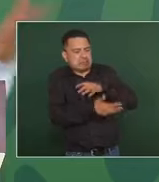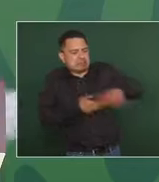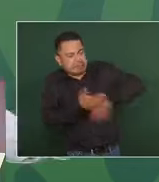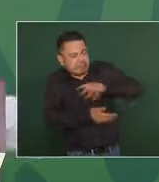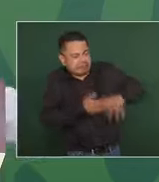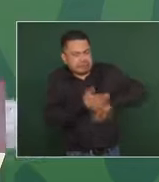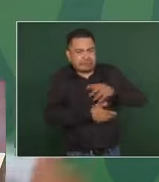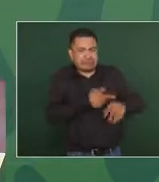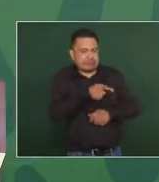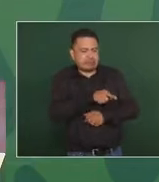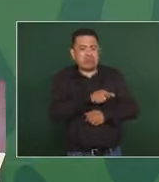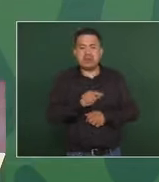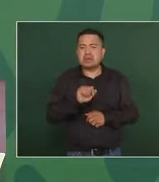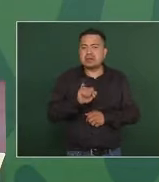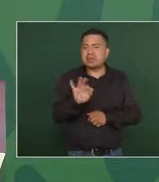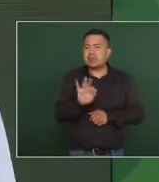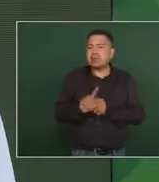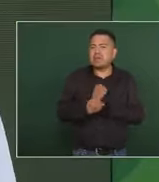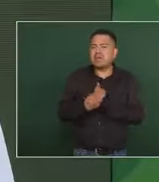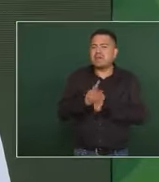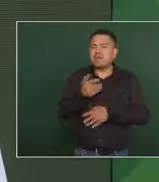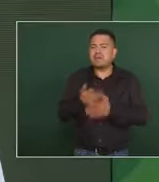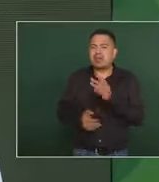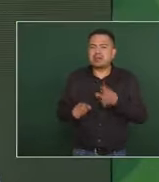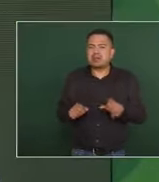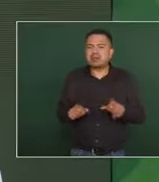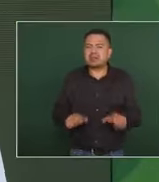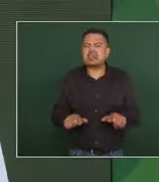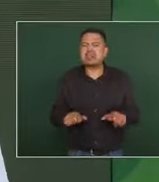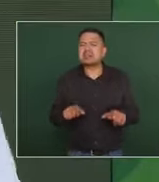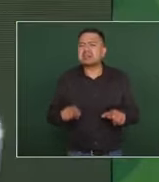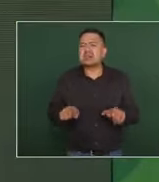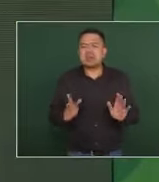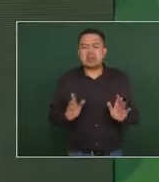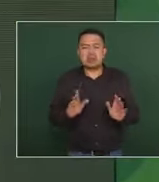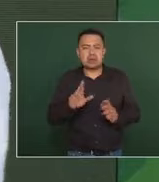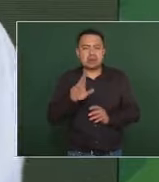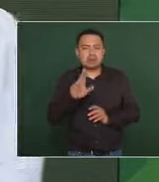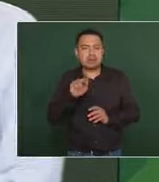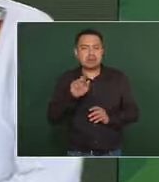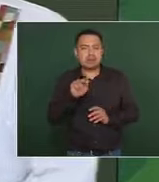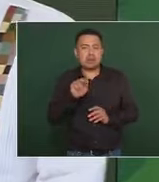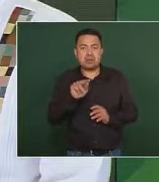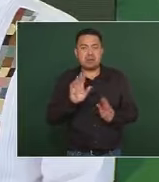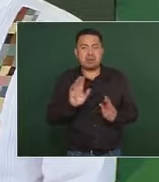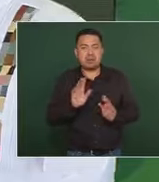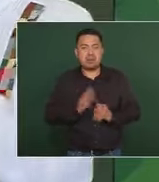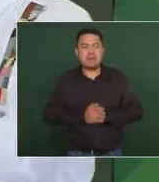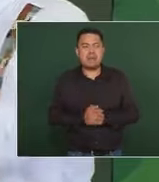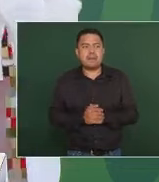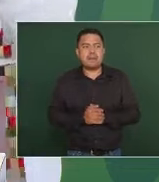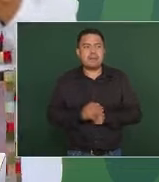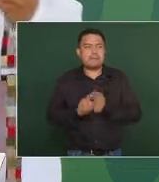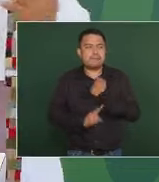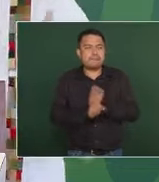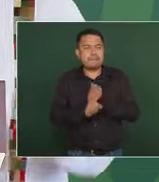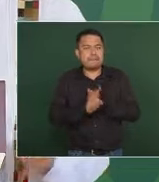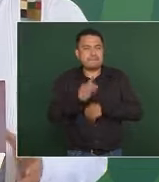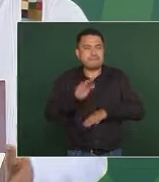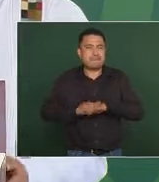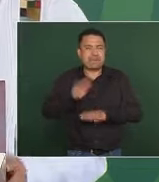si el problema de la inseguridad no era un problema tan